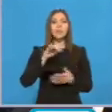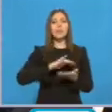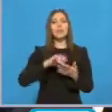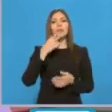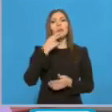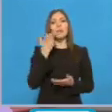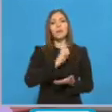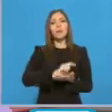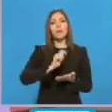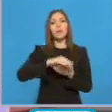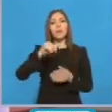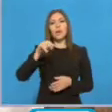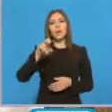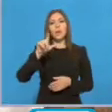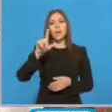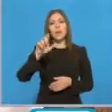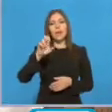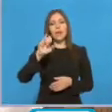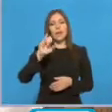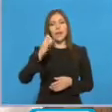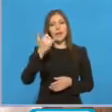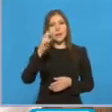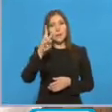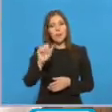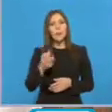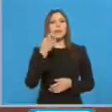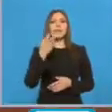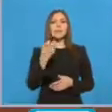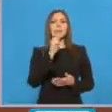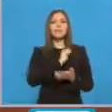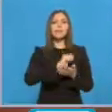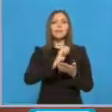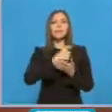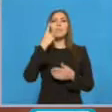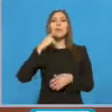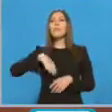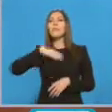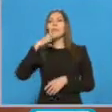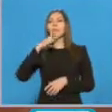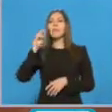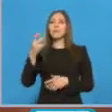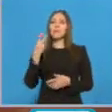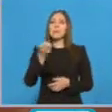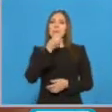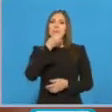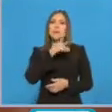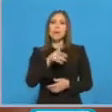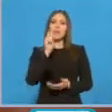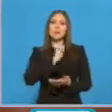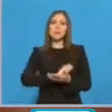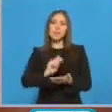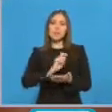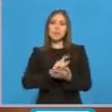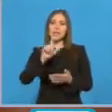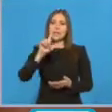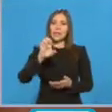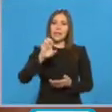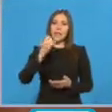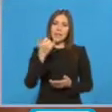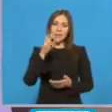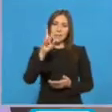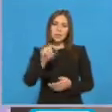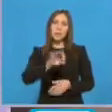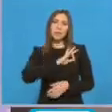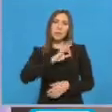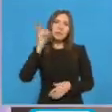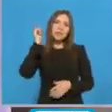llama Textos para no pasar desapercibido. Es un texto inédito, muy en el estilo del maestro Leiva, que esperemos que puedan